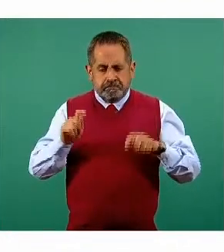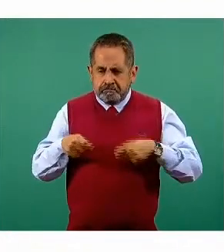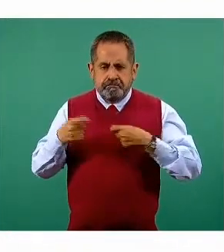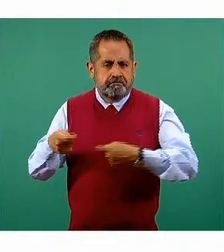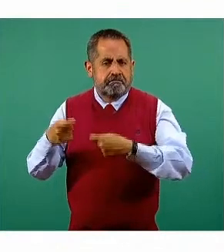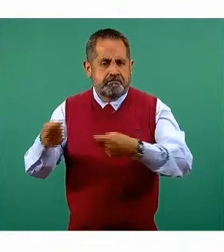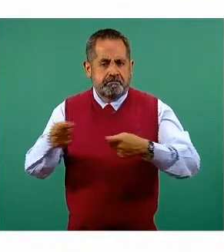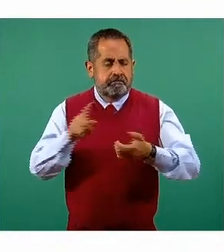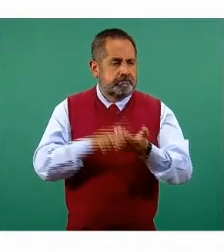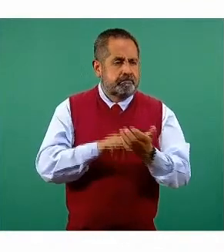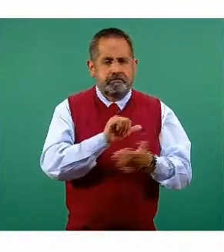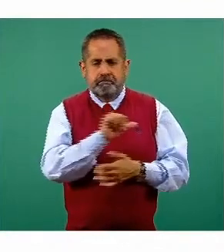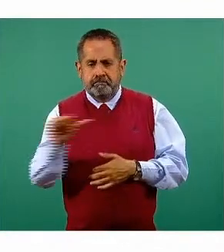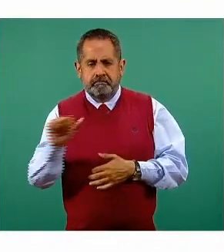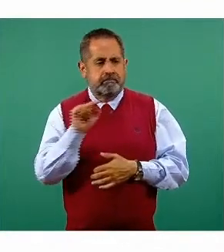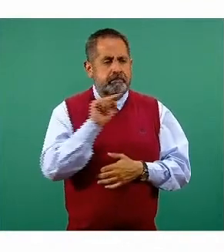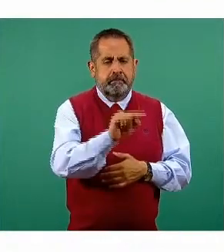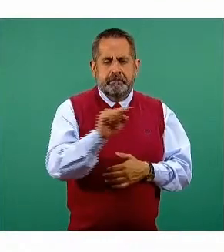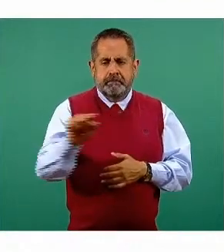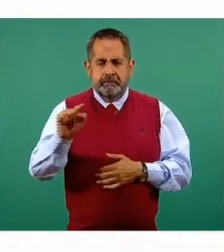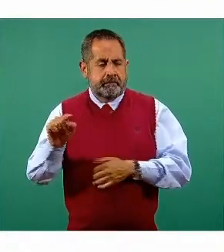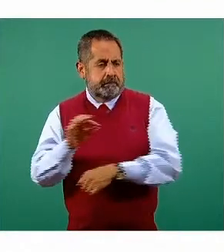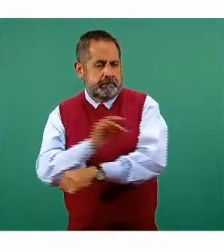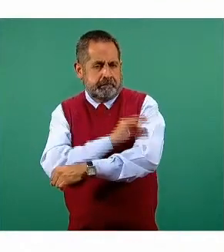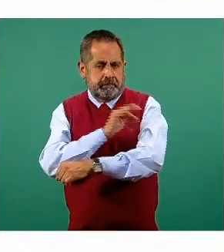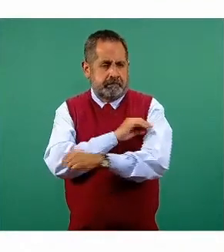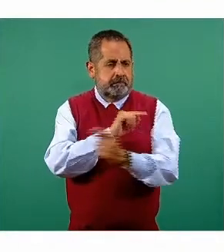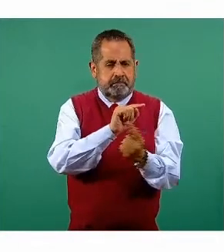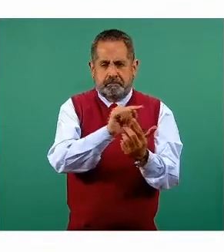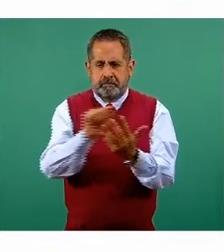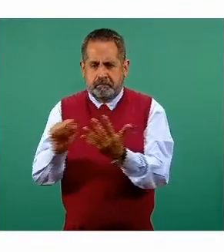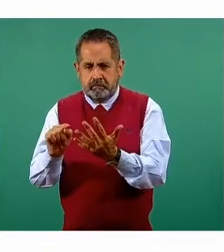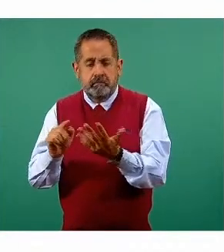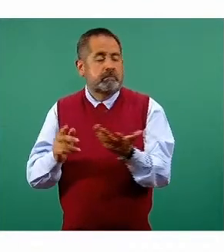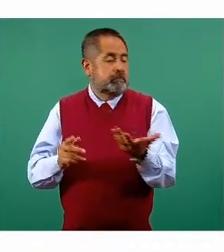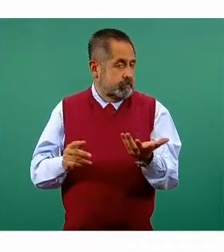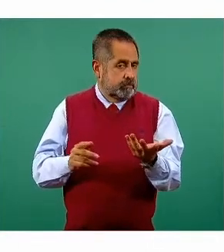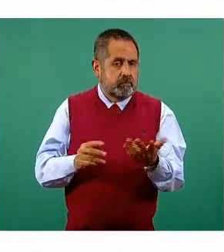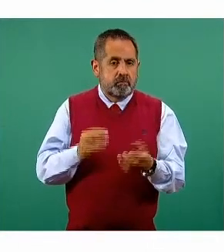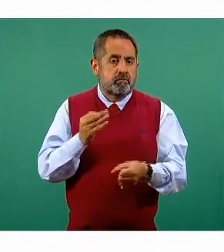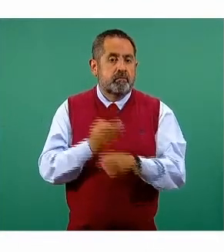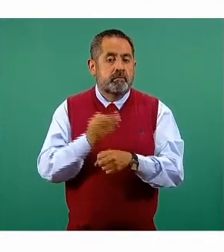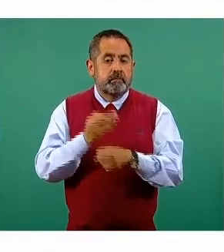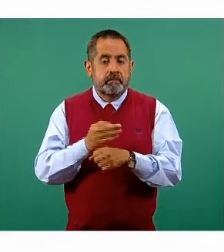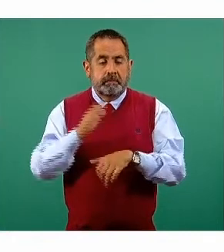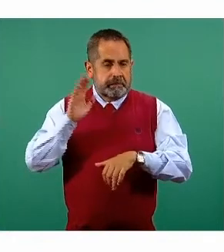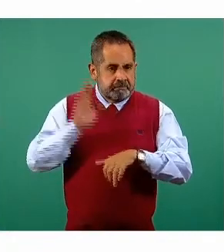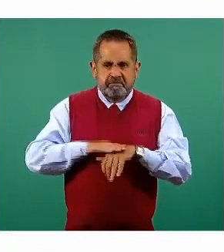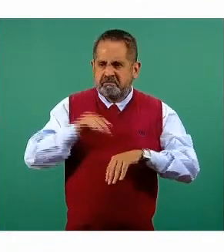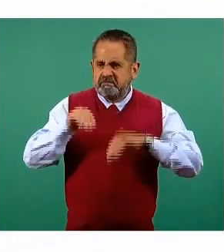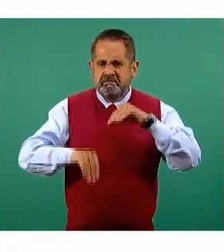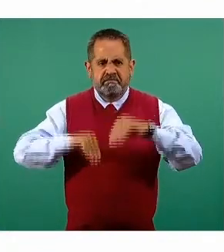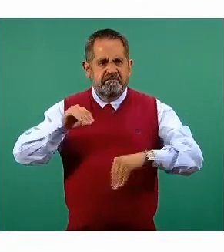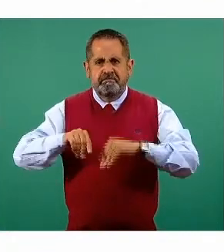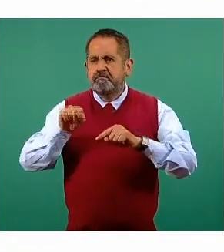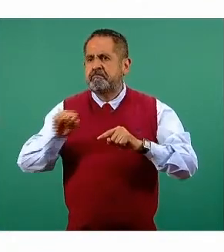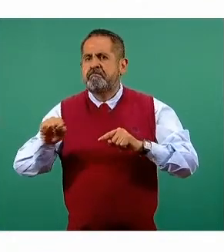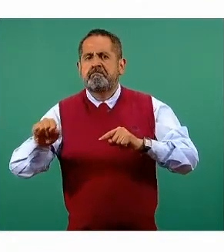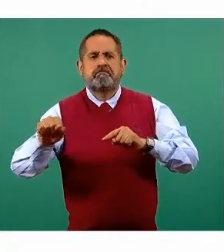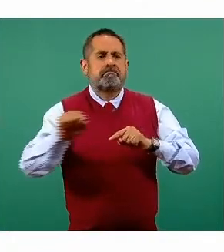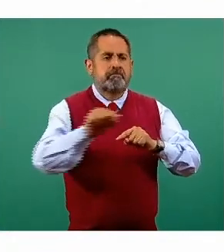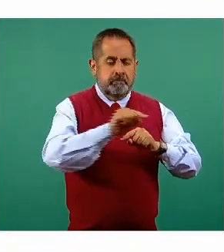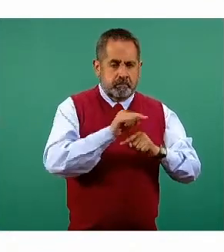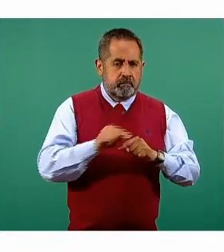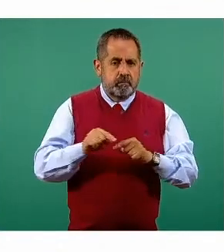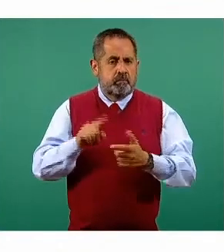las distintas modalidades de aplicación de la vacuna, aprovechando mayor capacidad que todavía